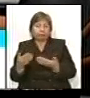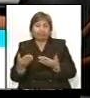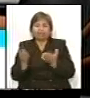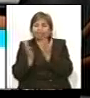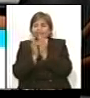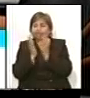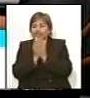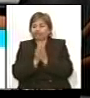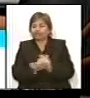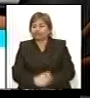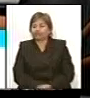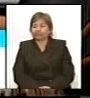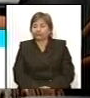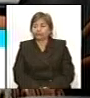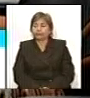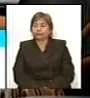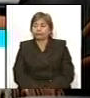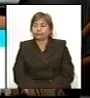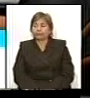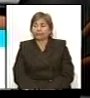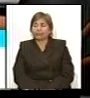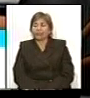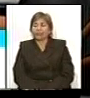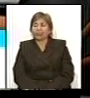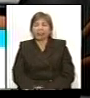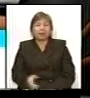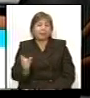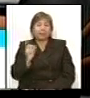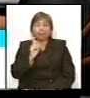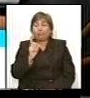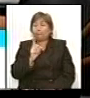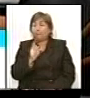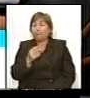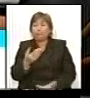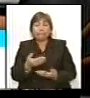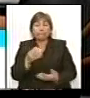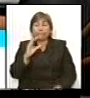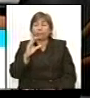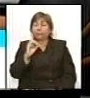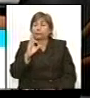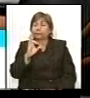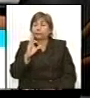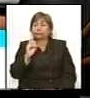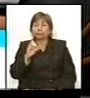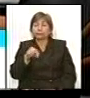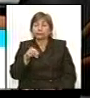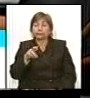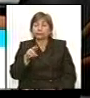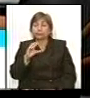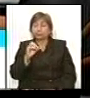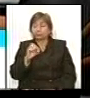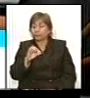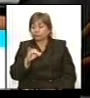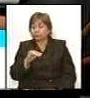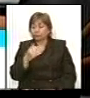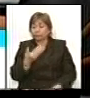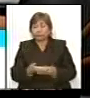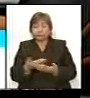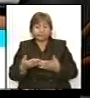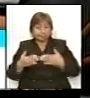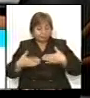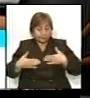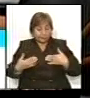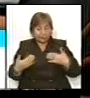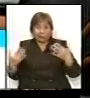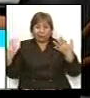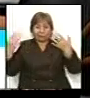estudios levantamientos topográficos. No hemos celebrado con COFOPRI, aunque sí en la última reunión comentamos para ver si es que se podía hacer un convenio,